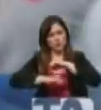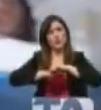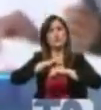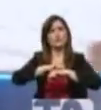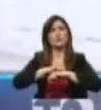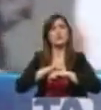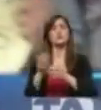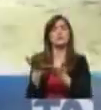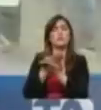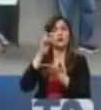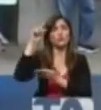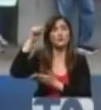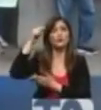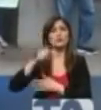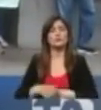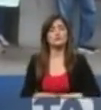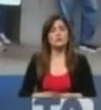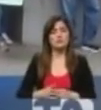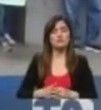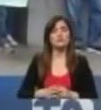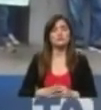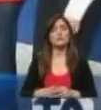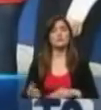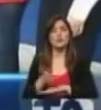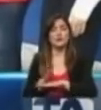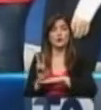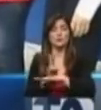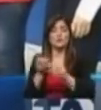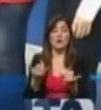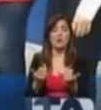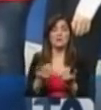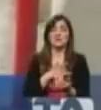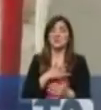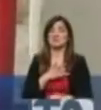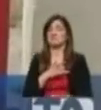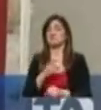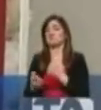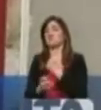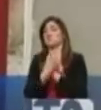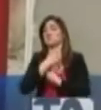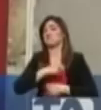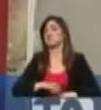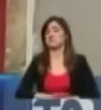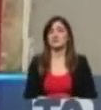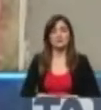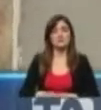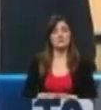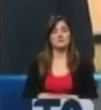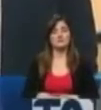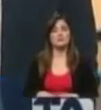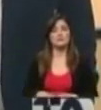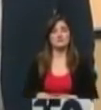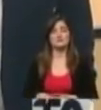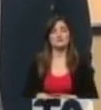medios ofrecida por el gobierno, que en algún momento fueron útiles, dicen, pero que ahora sienten que se les ha dado la espalda. Carlos